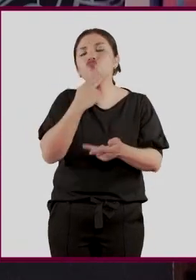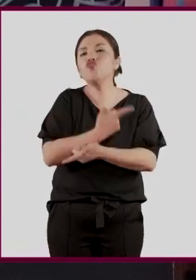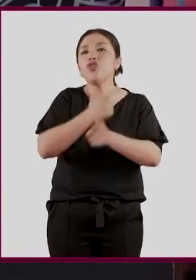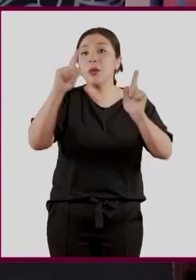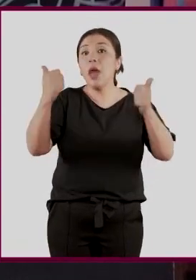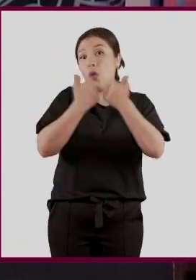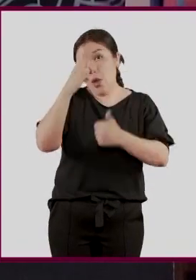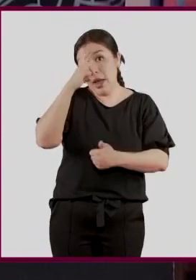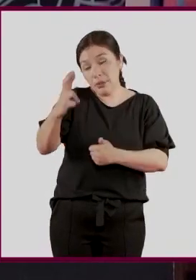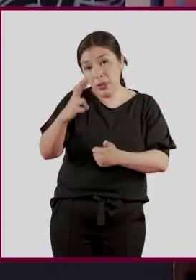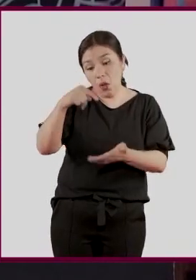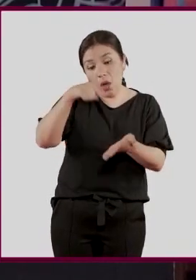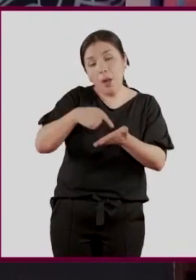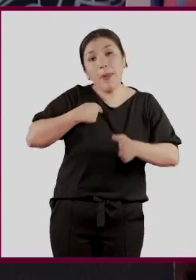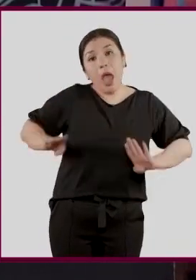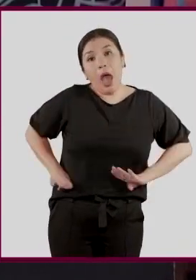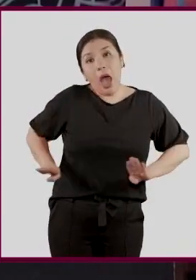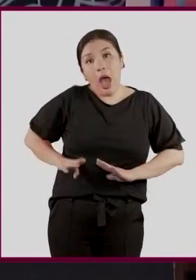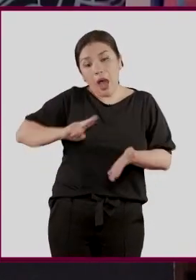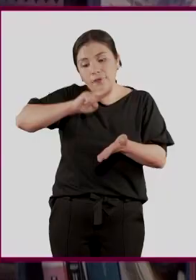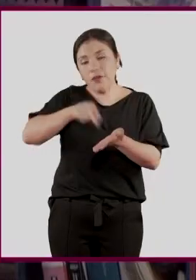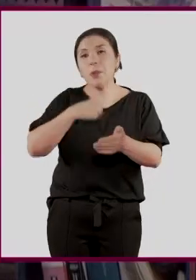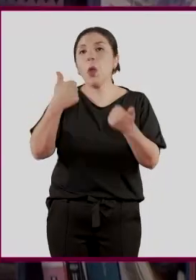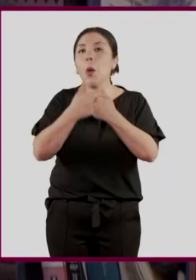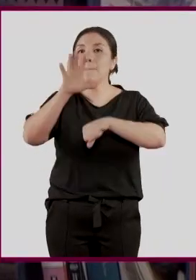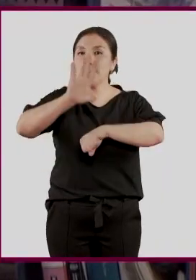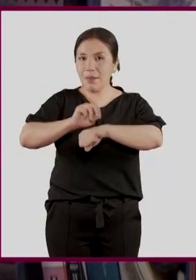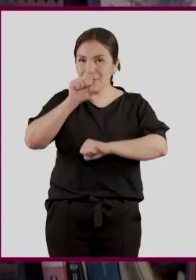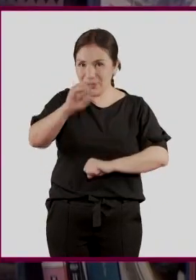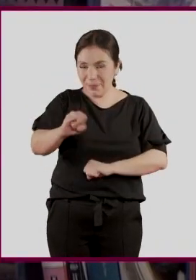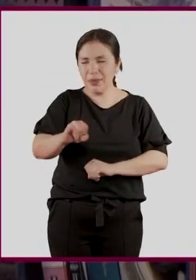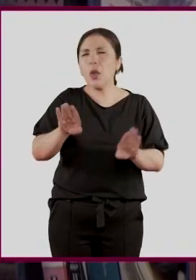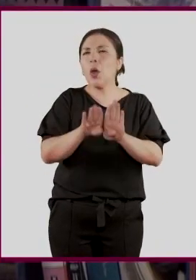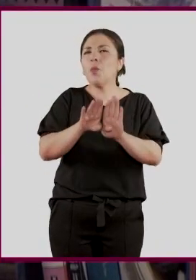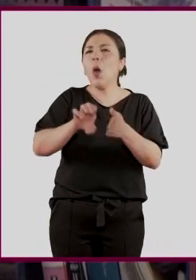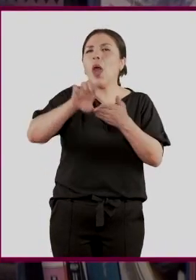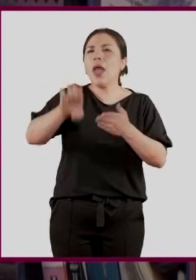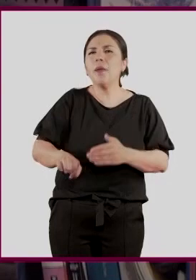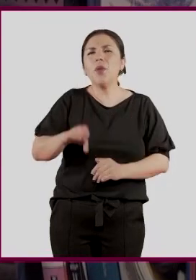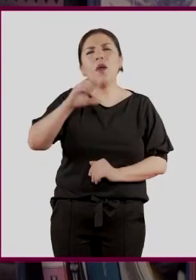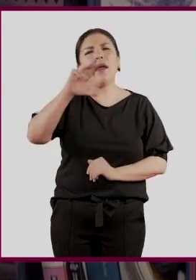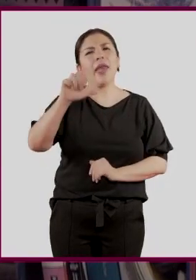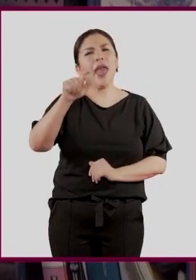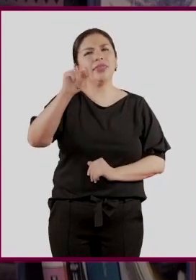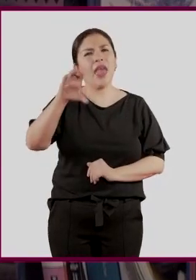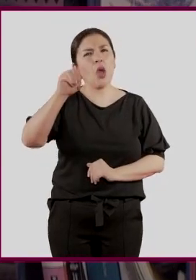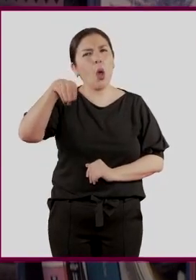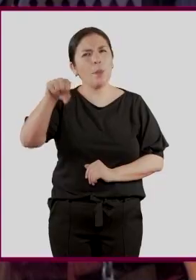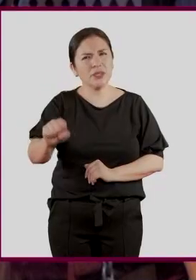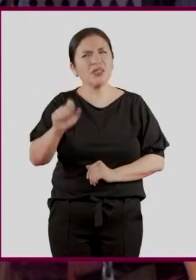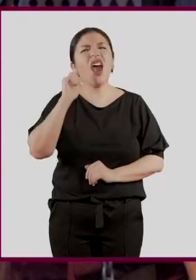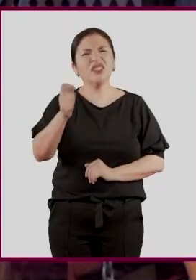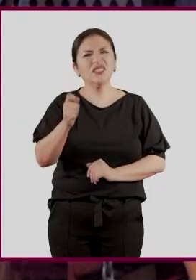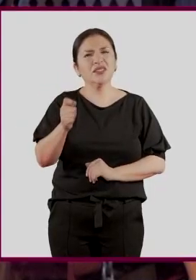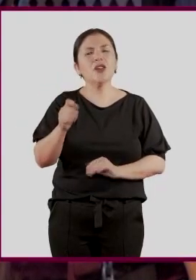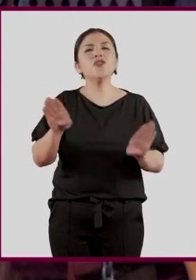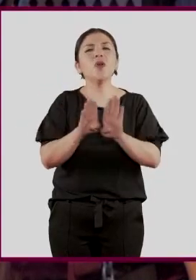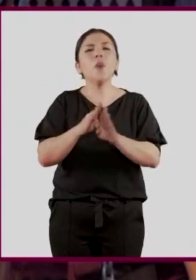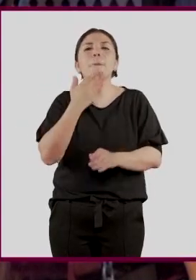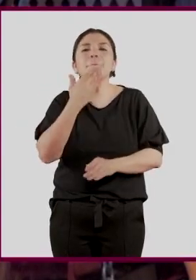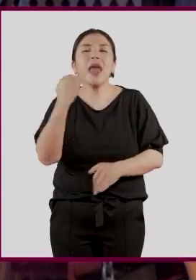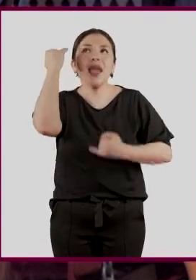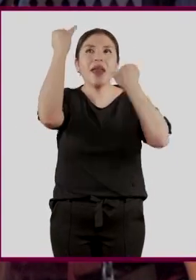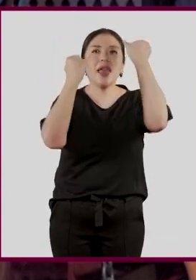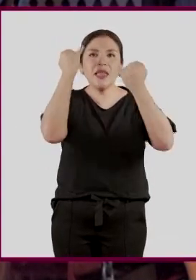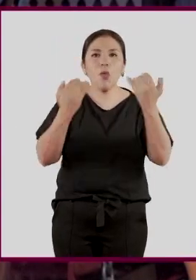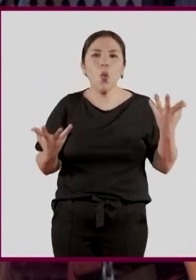libre, respetando las condiciones de quien las haya creado. Un ejemplo de esto es el servicio de Creative Commons, o en español,